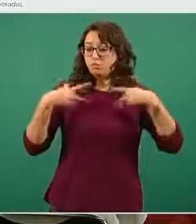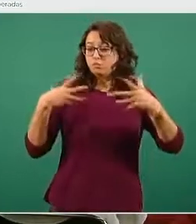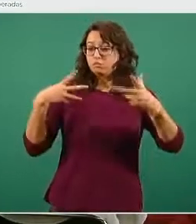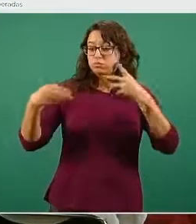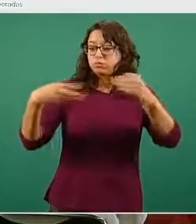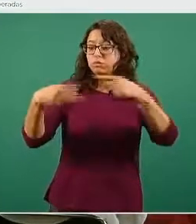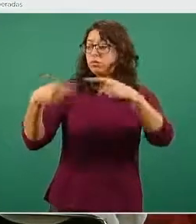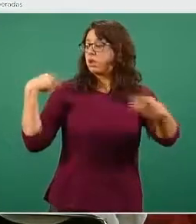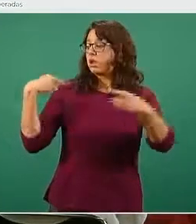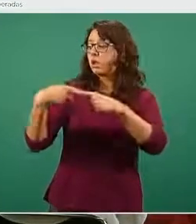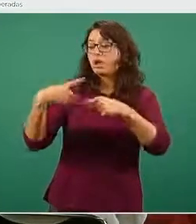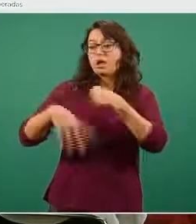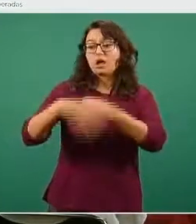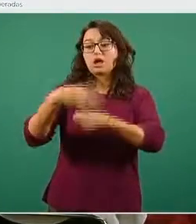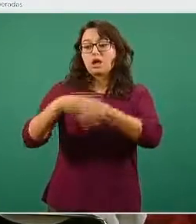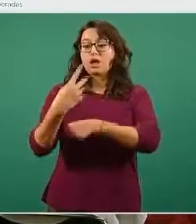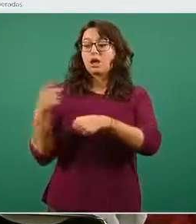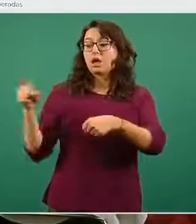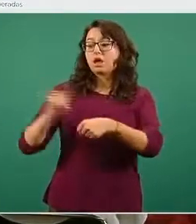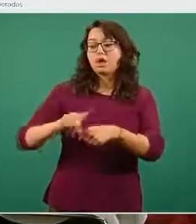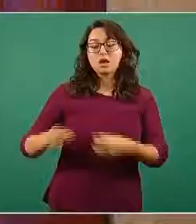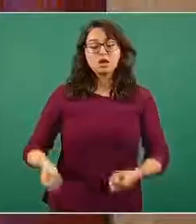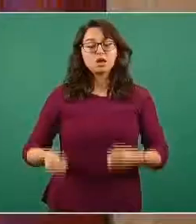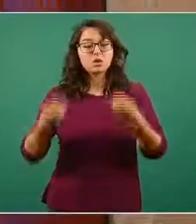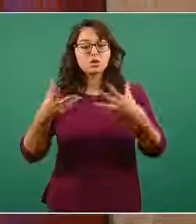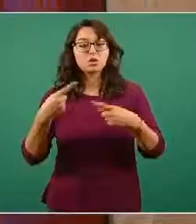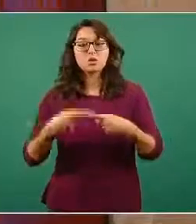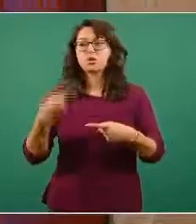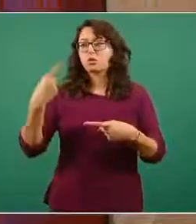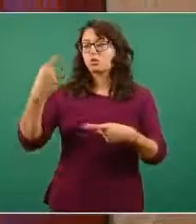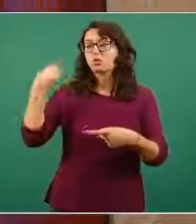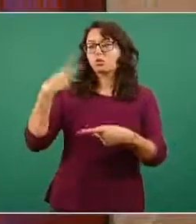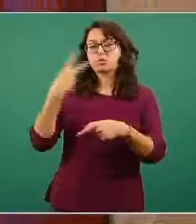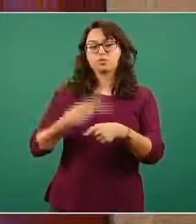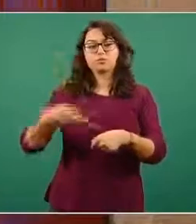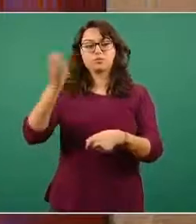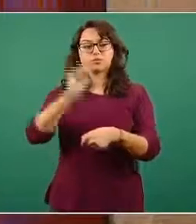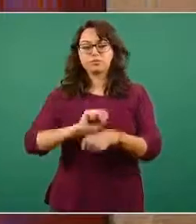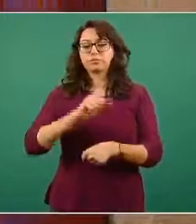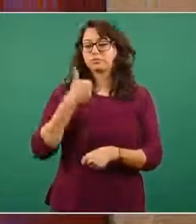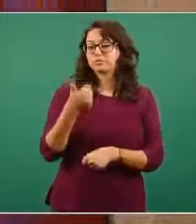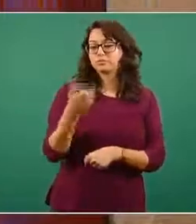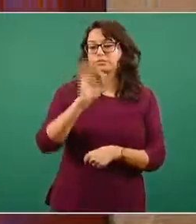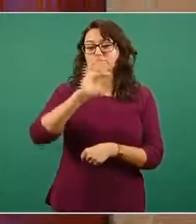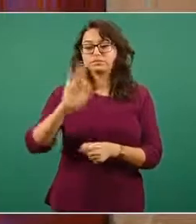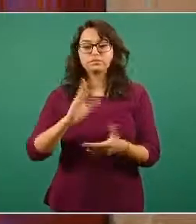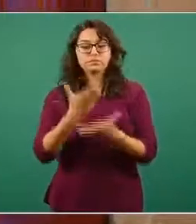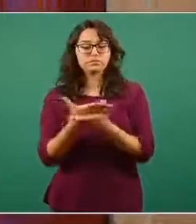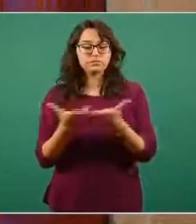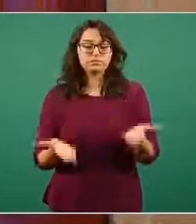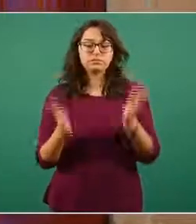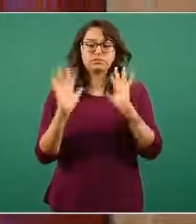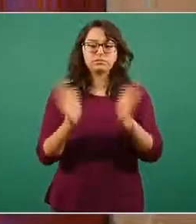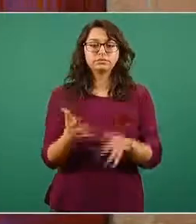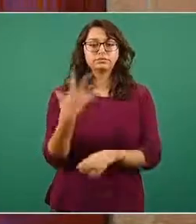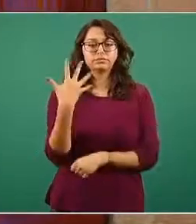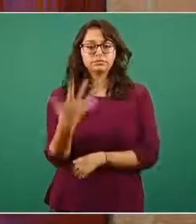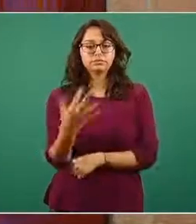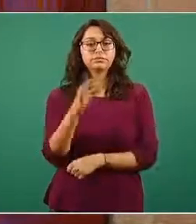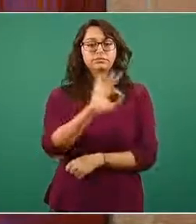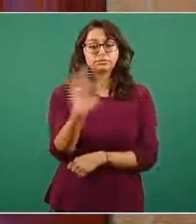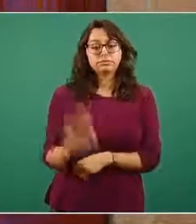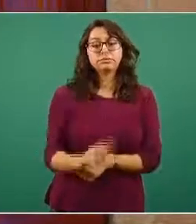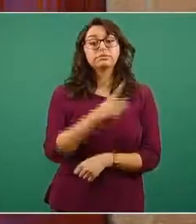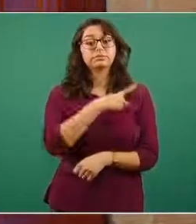casos activos estimados. Habíamos tenido unas 2 semanas alrededor del 6%, hoy día baja al 5%, aunque